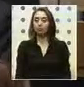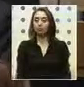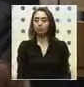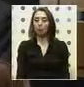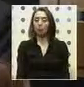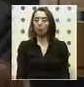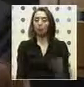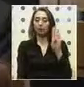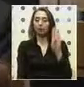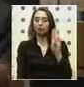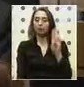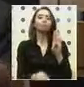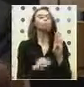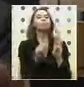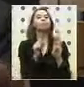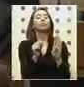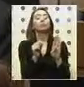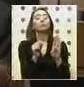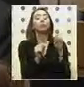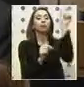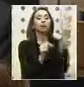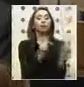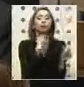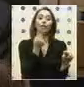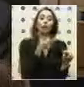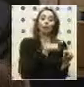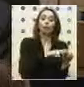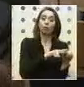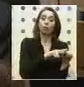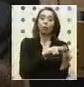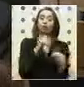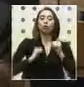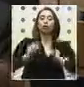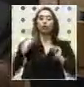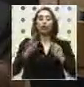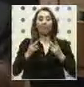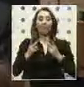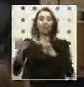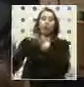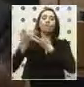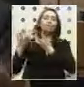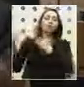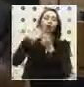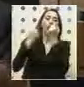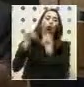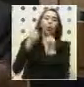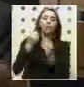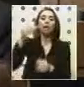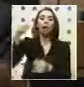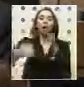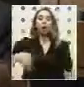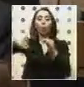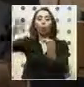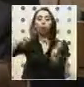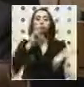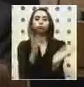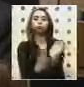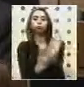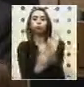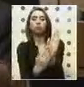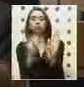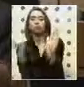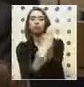B. Que el causante haya sufrido violencia y esta haya sido declarada por sentencia ejecutoriada, es